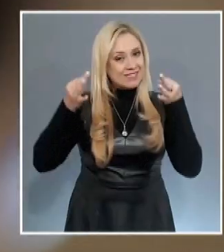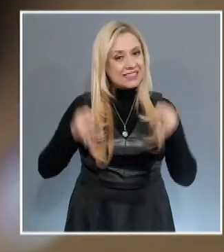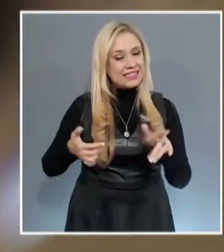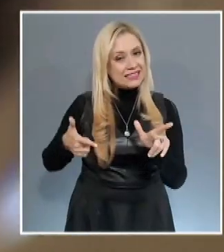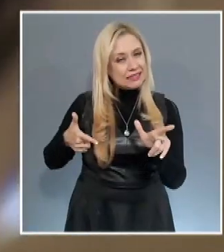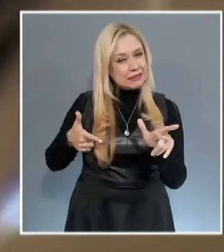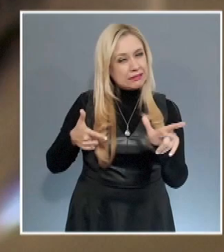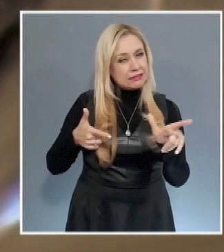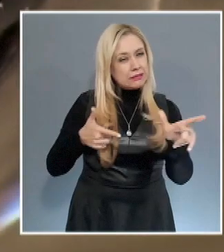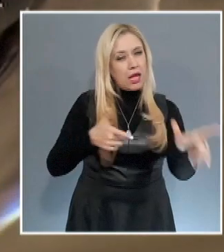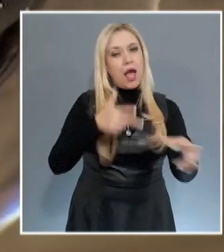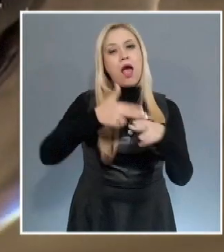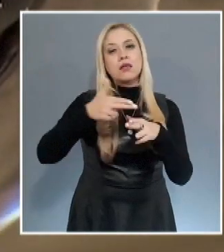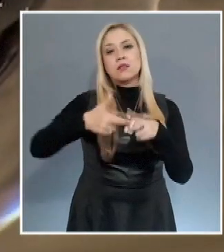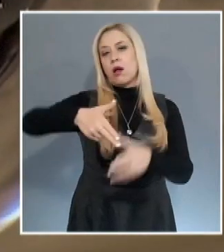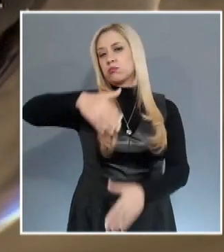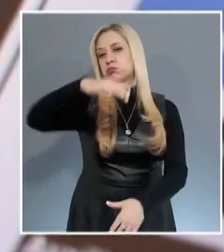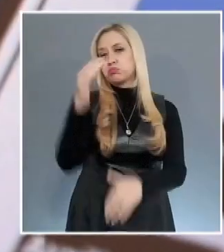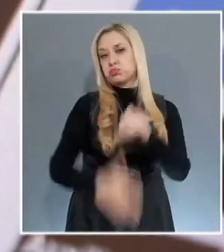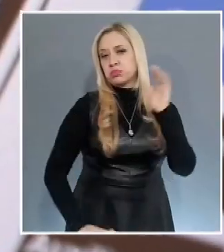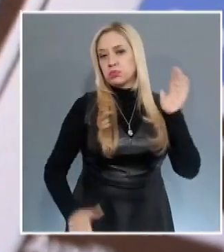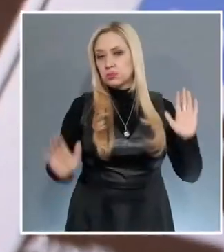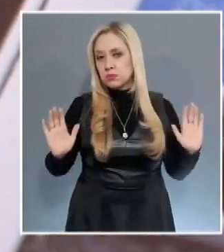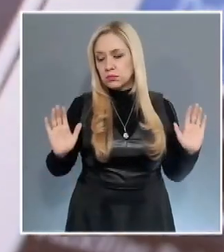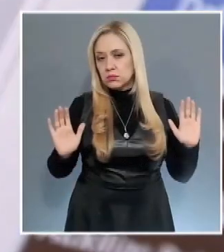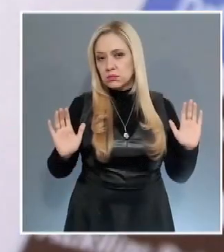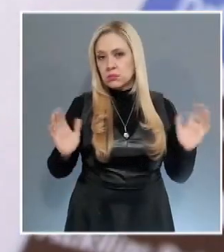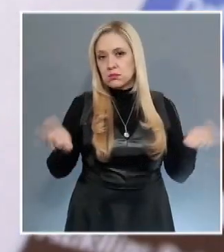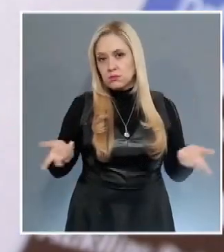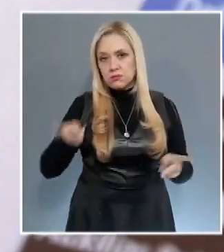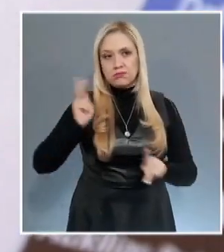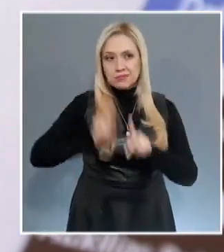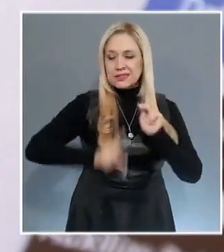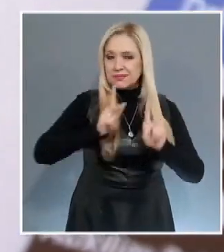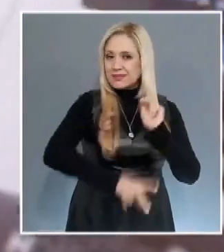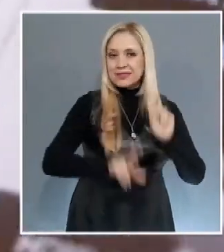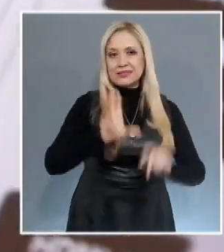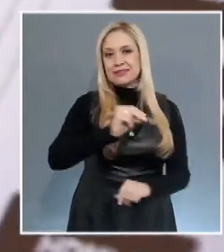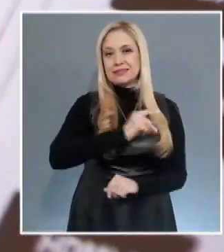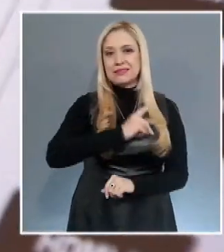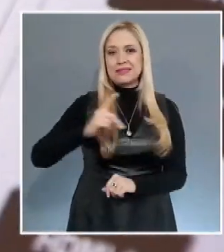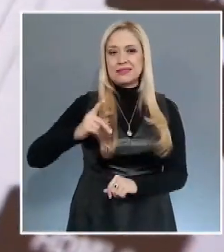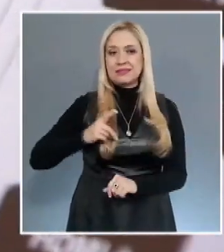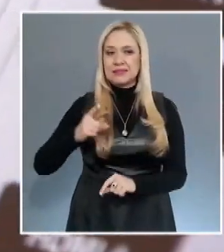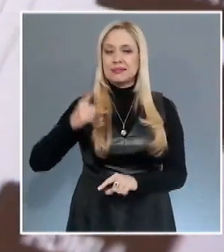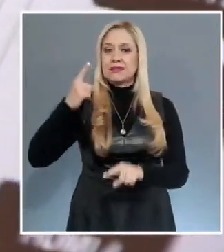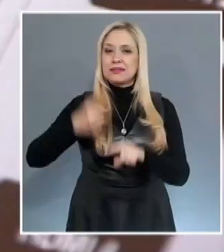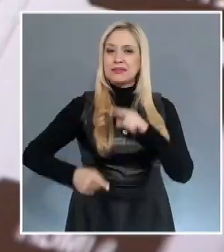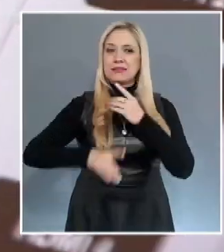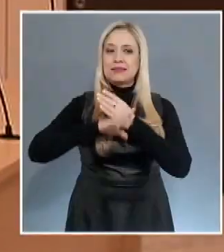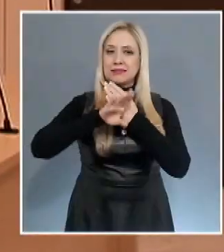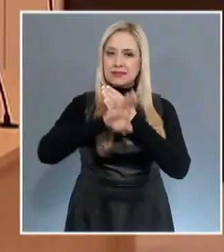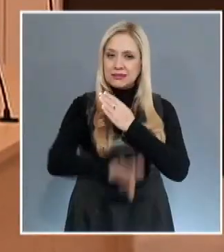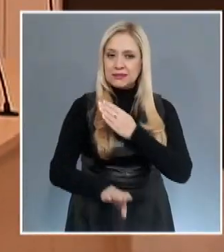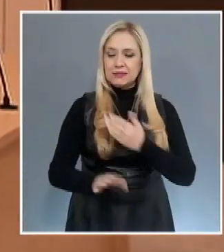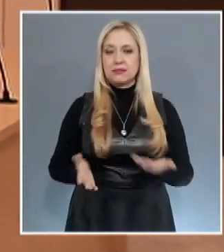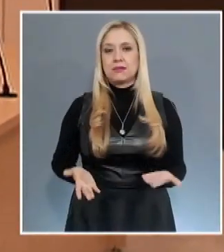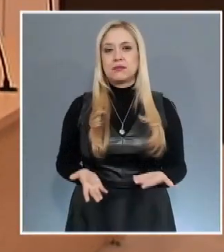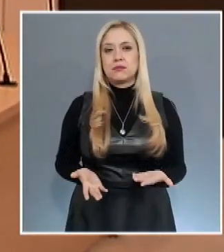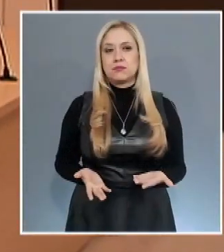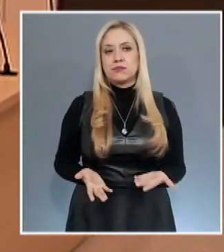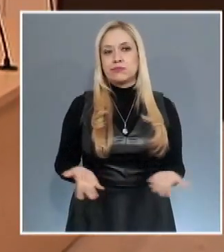sucesiva y secuencial sin interrupción evitando en todo momento generalizar la suspensiones